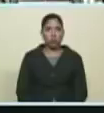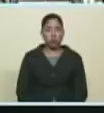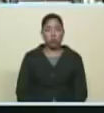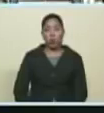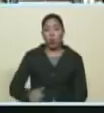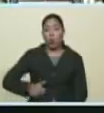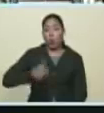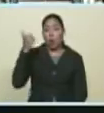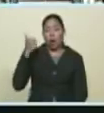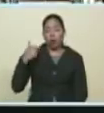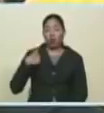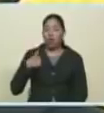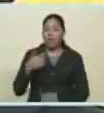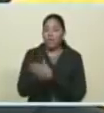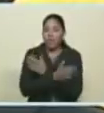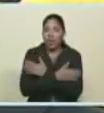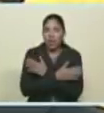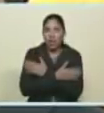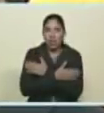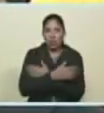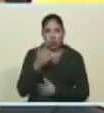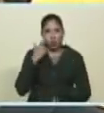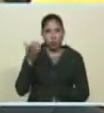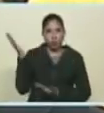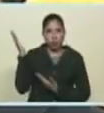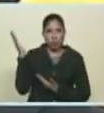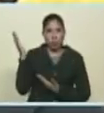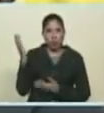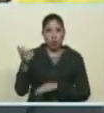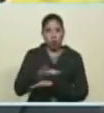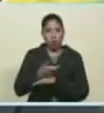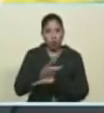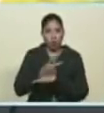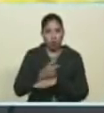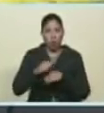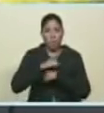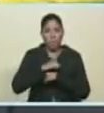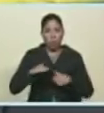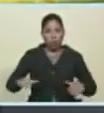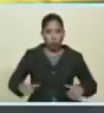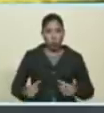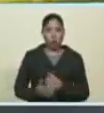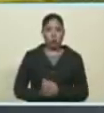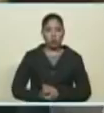país, lo felicito. Rafael Calles de Portuguesa.